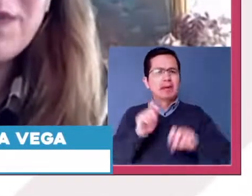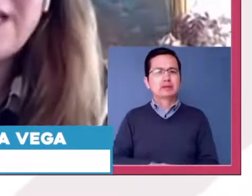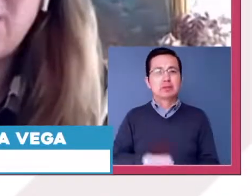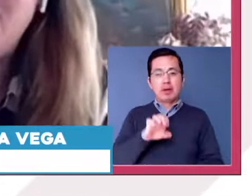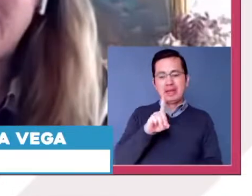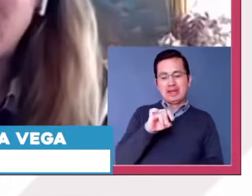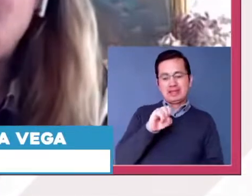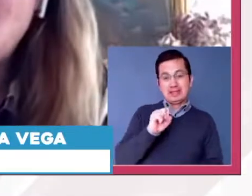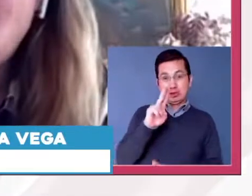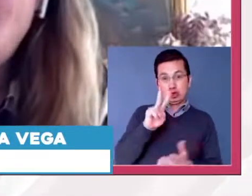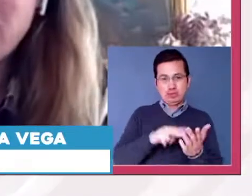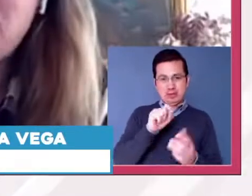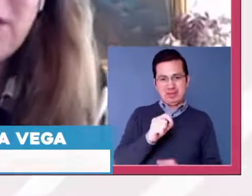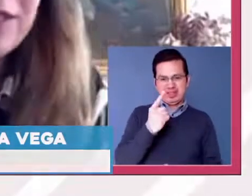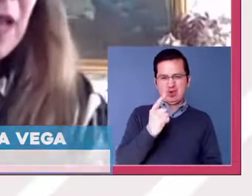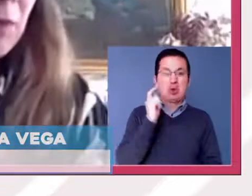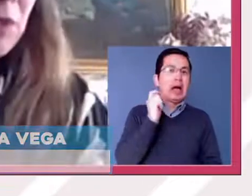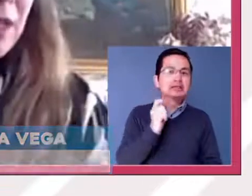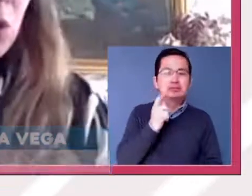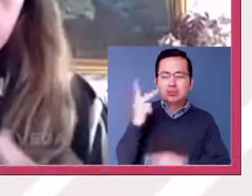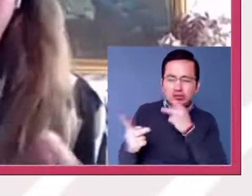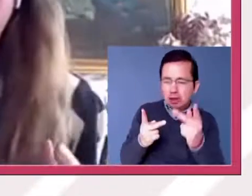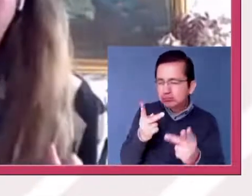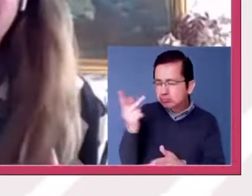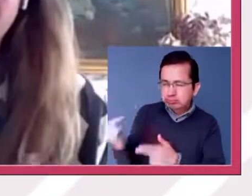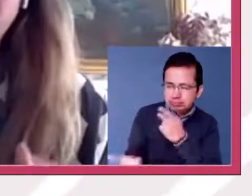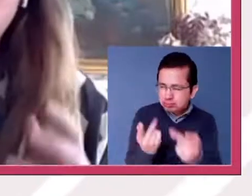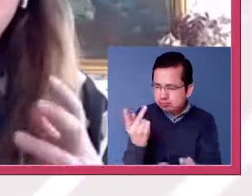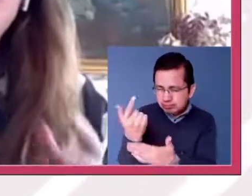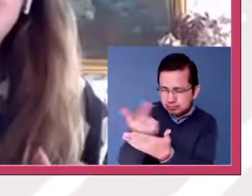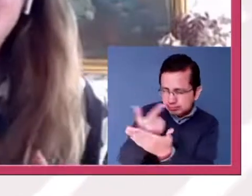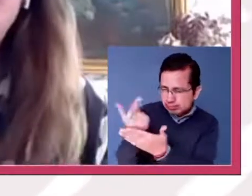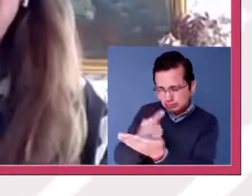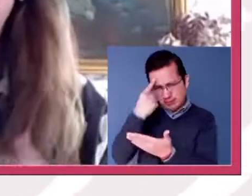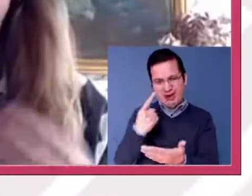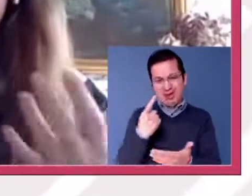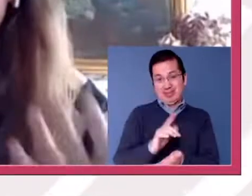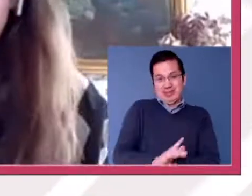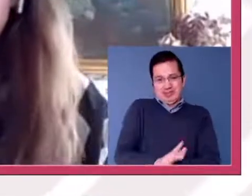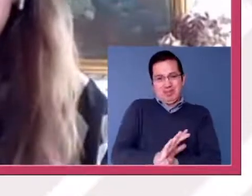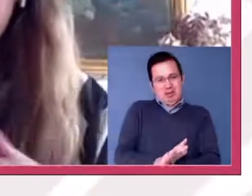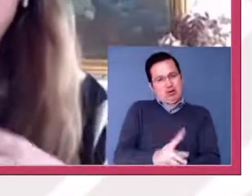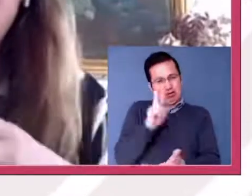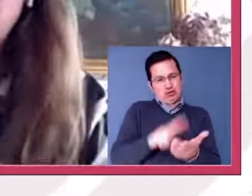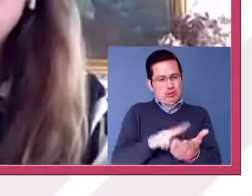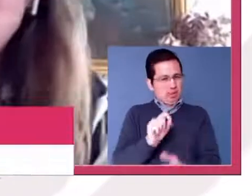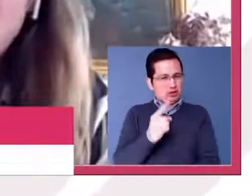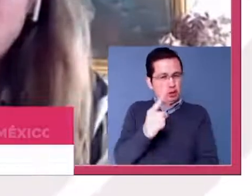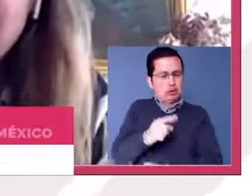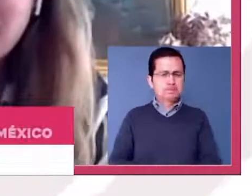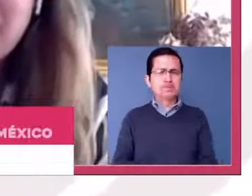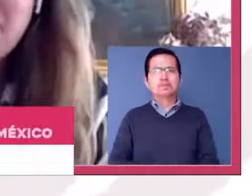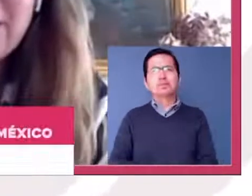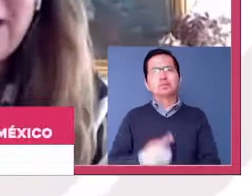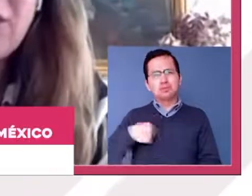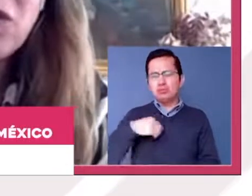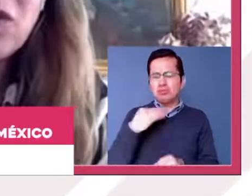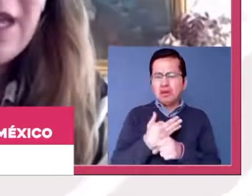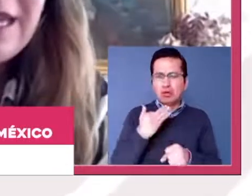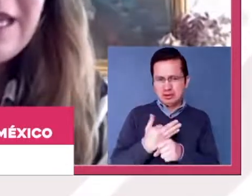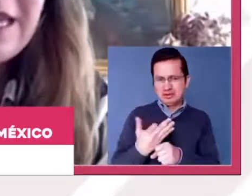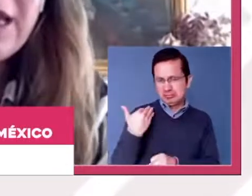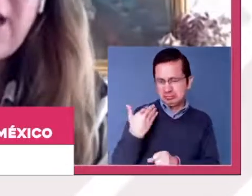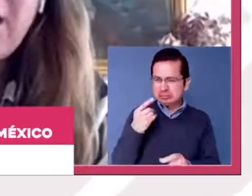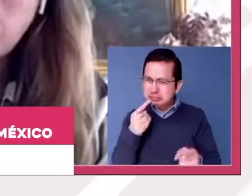del 2021. Y pues ahorita estamos haciendo un análisis sobre la percepción de los grupos más